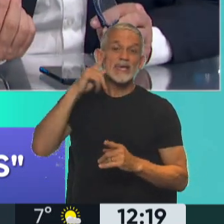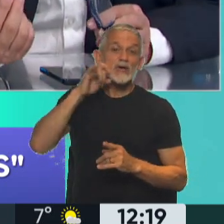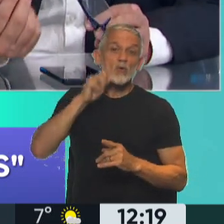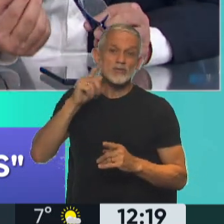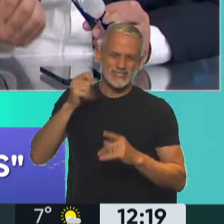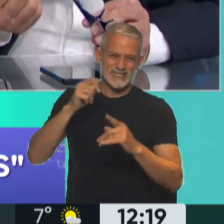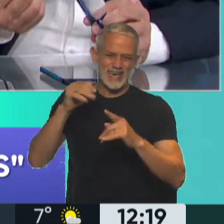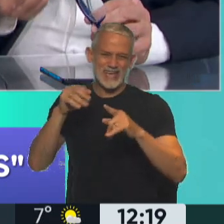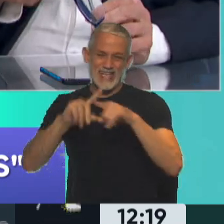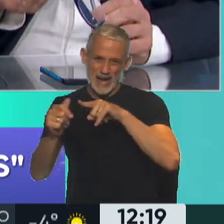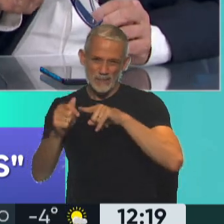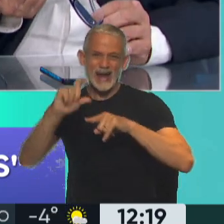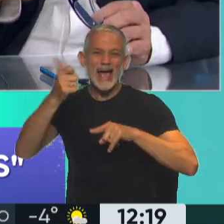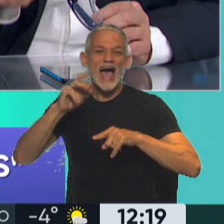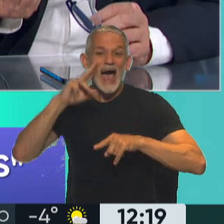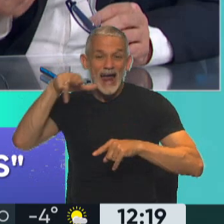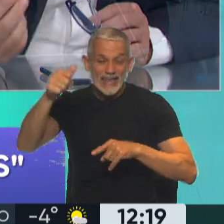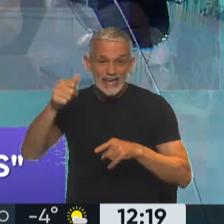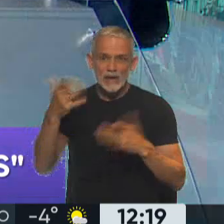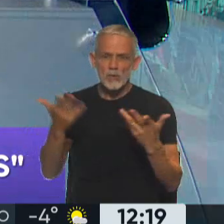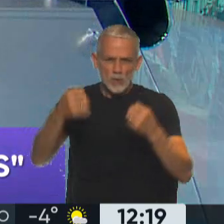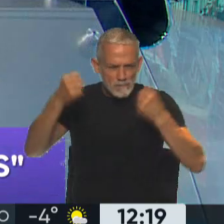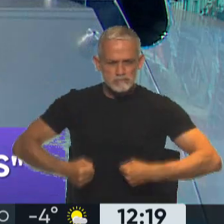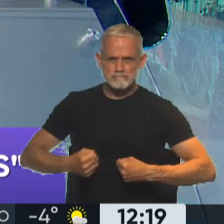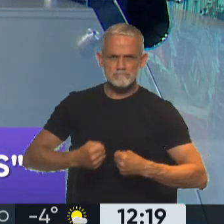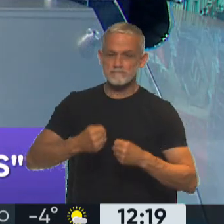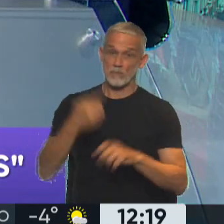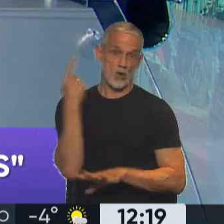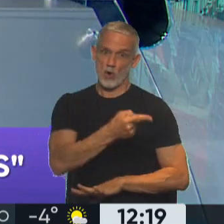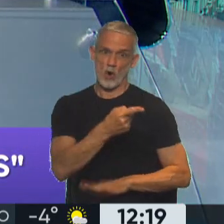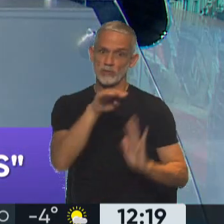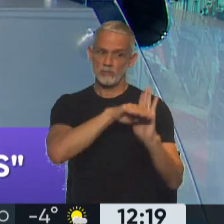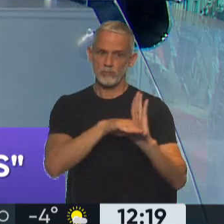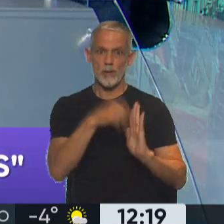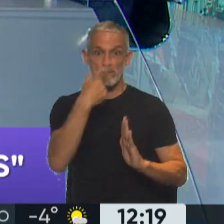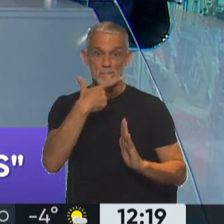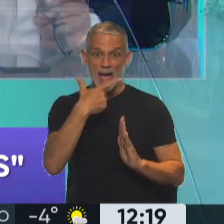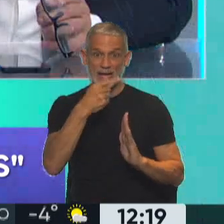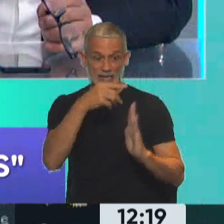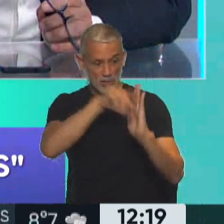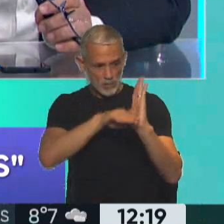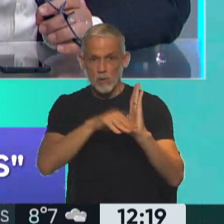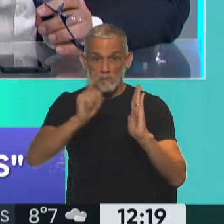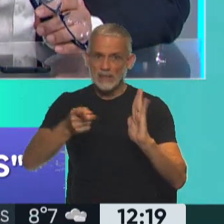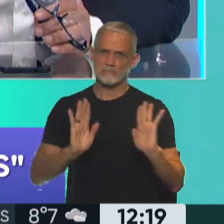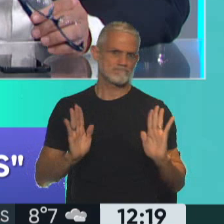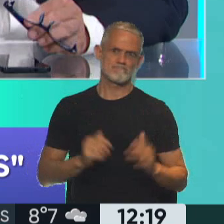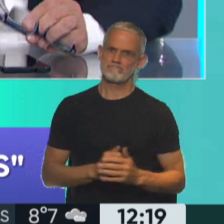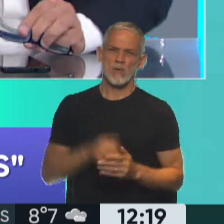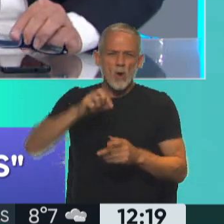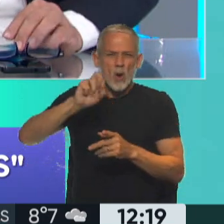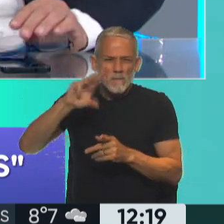hermana Karina, son los que se han puesto más firme en contra de los condicionamientos de Macri o del PRO en